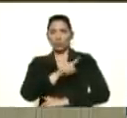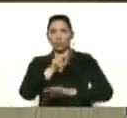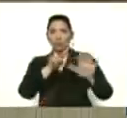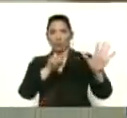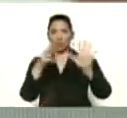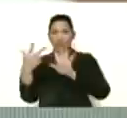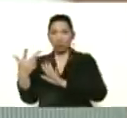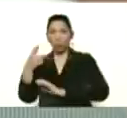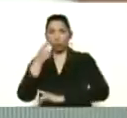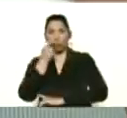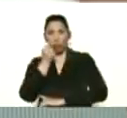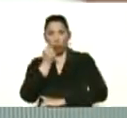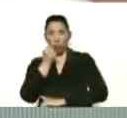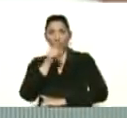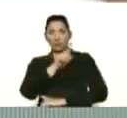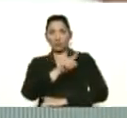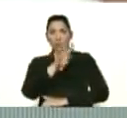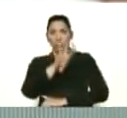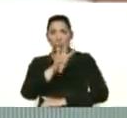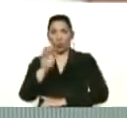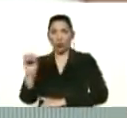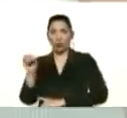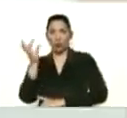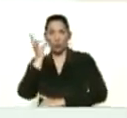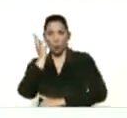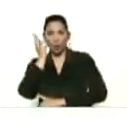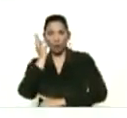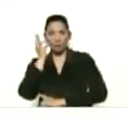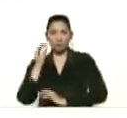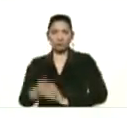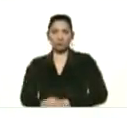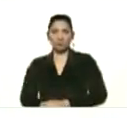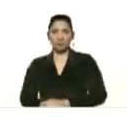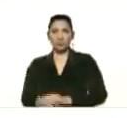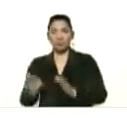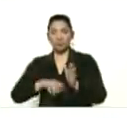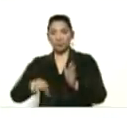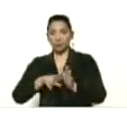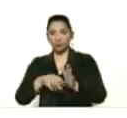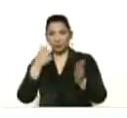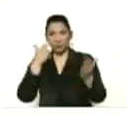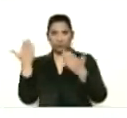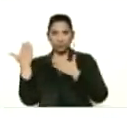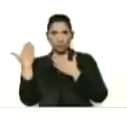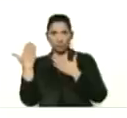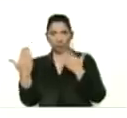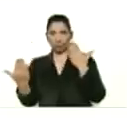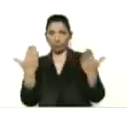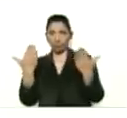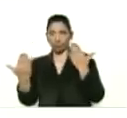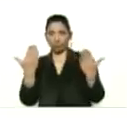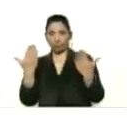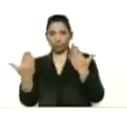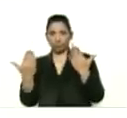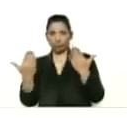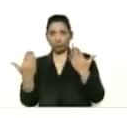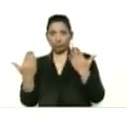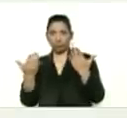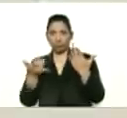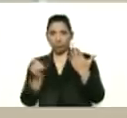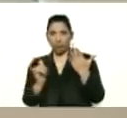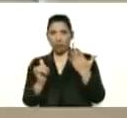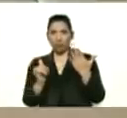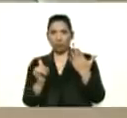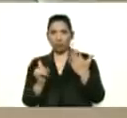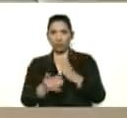178 hombres, 140 mujeres, como se repite el esquema de prevalencia que existe